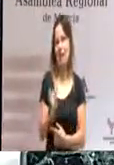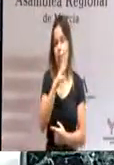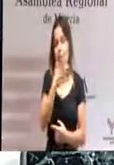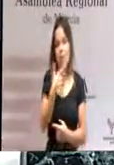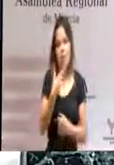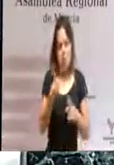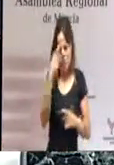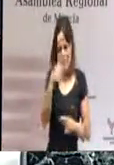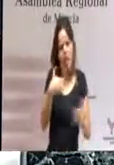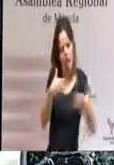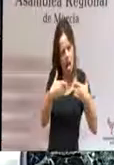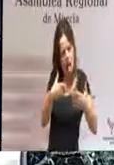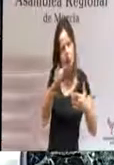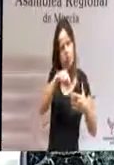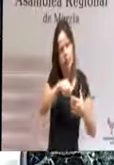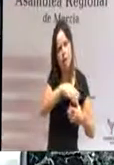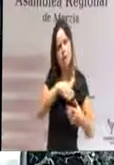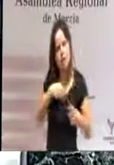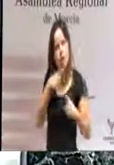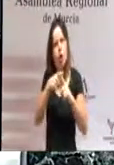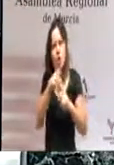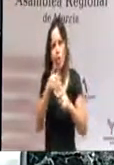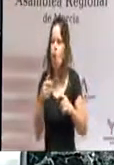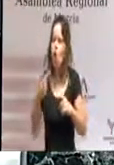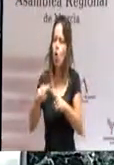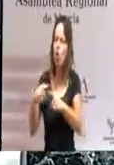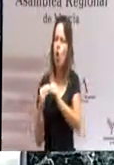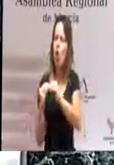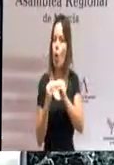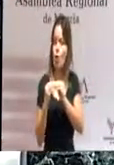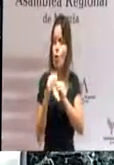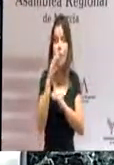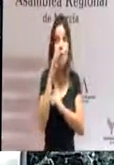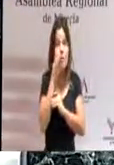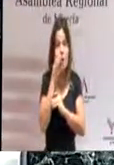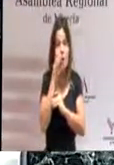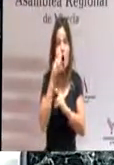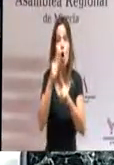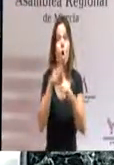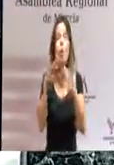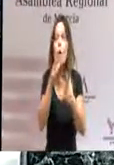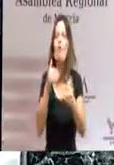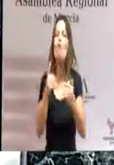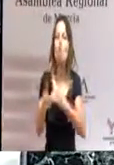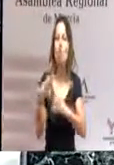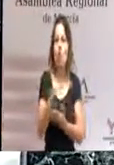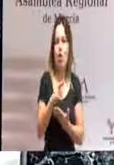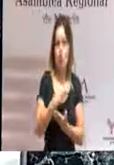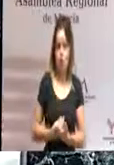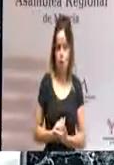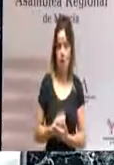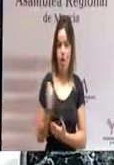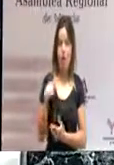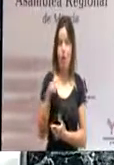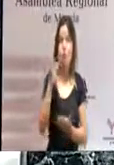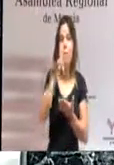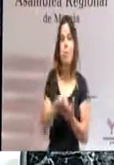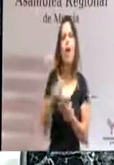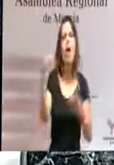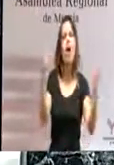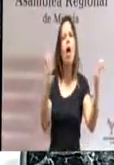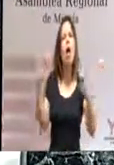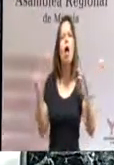cintura política y que buscamos terrenos comunes cuando lo que está en juego es el futuro de la región de Murcia. A este pleno han llegado, en